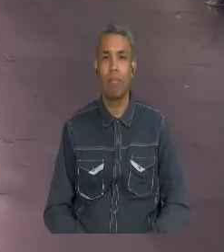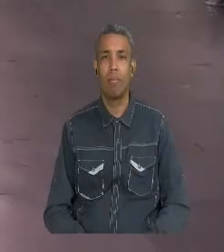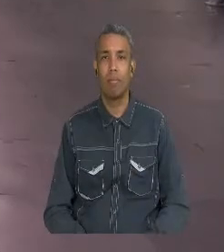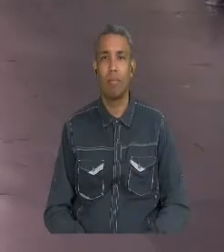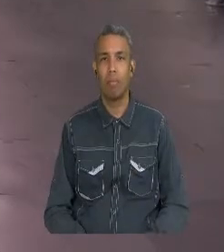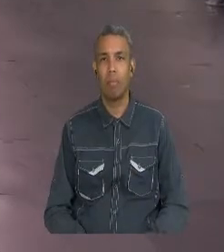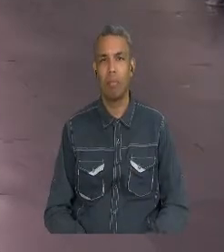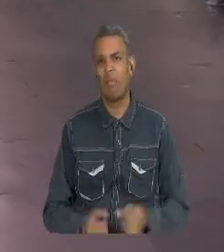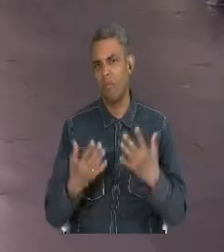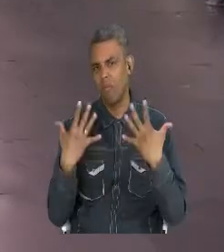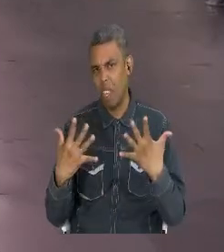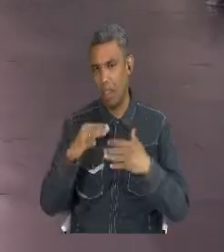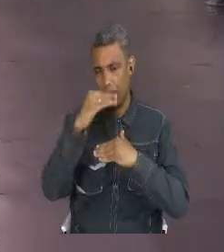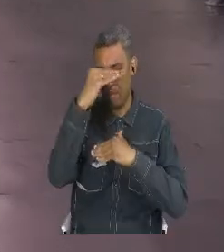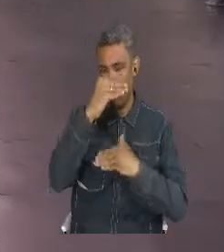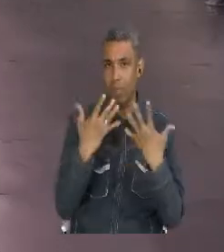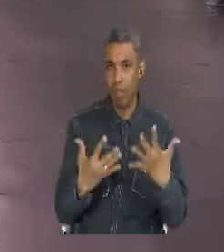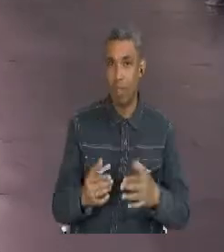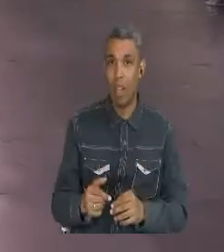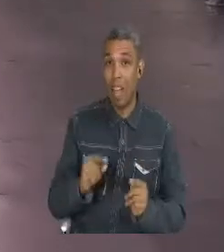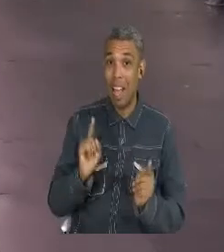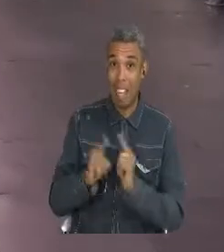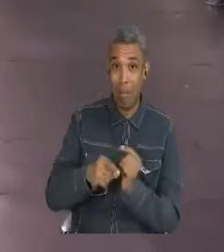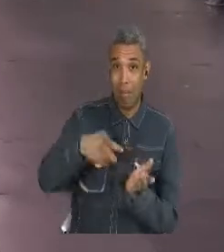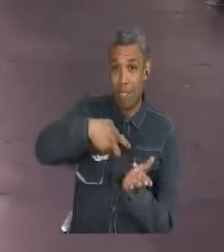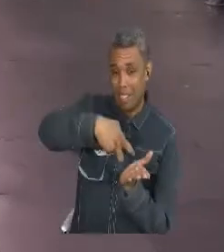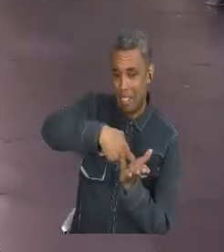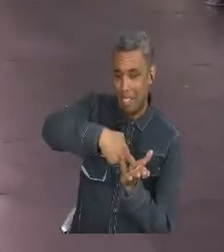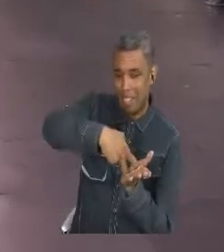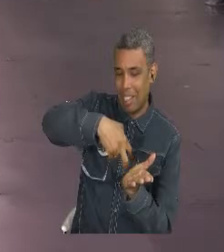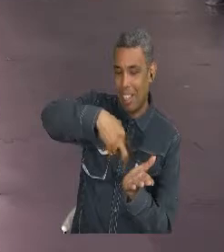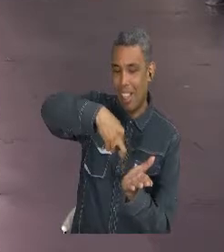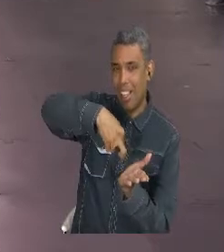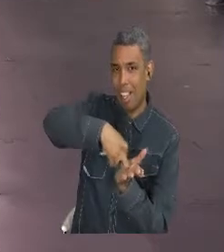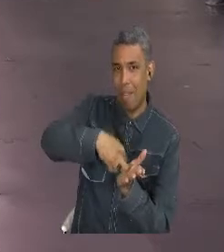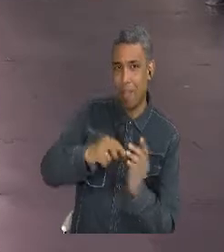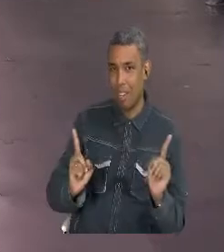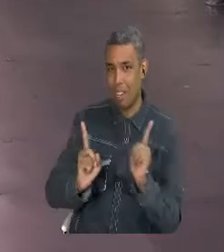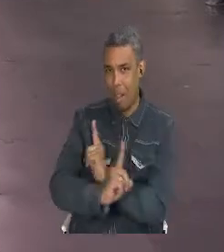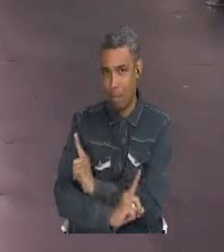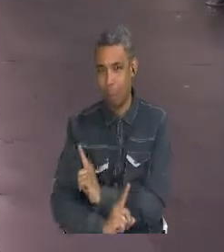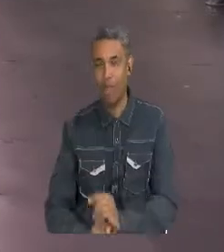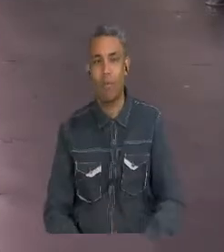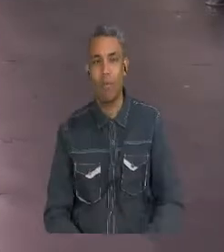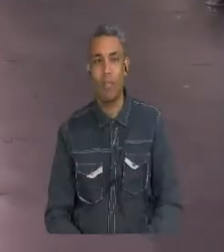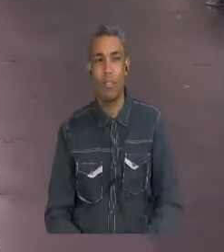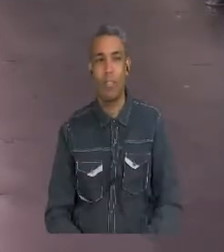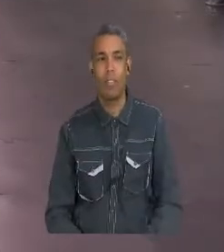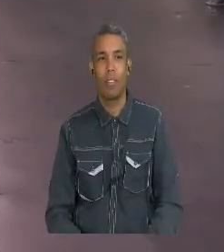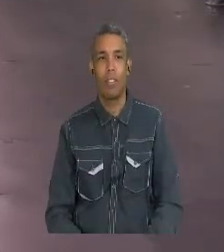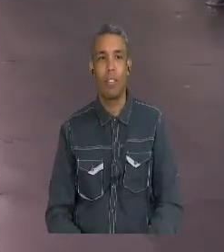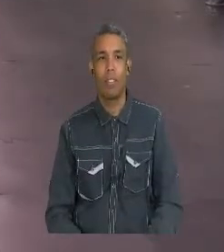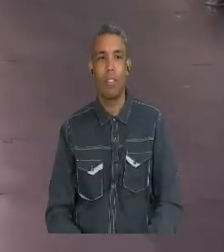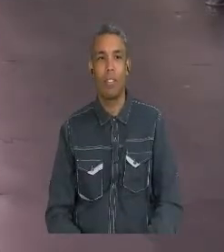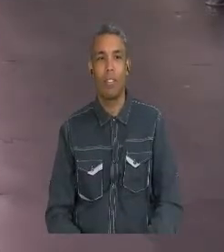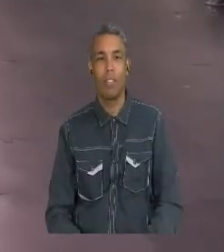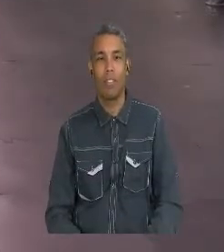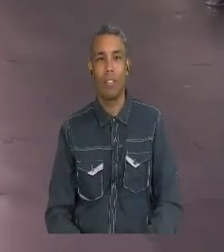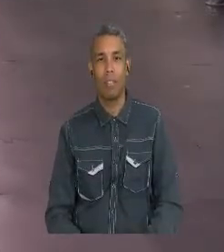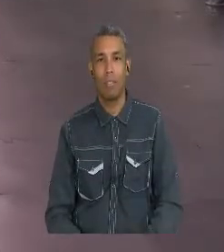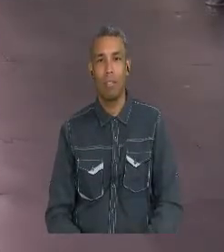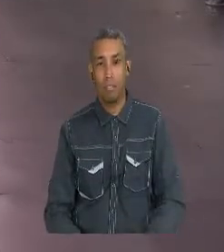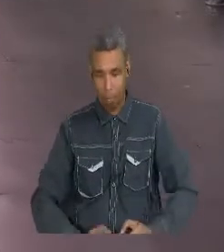Excelente. Cambiamos de pierna. Vamos con la siguiente. Eso es. Espalda derecha, mano a la cintura. Aprieto el abdomen y